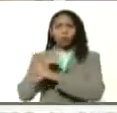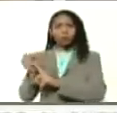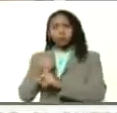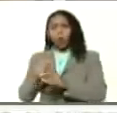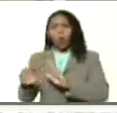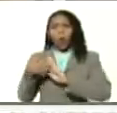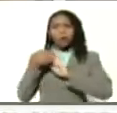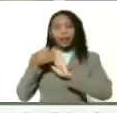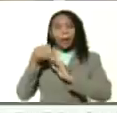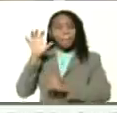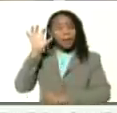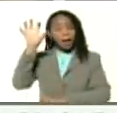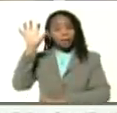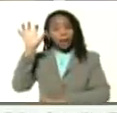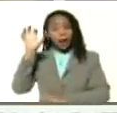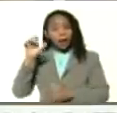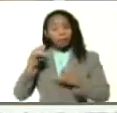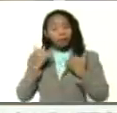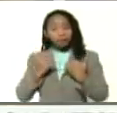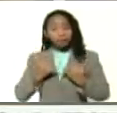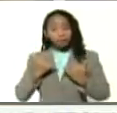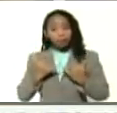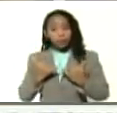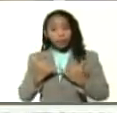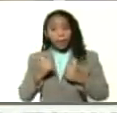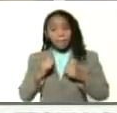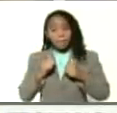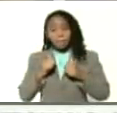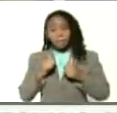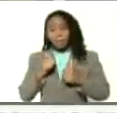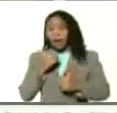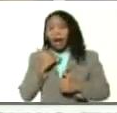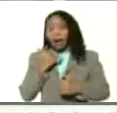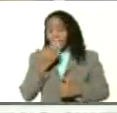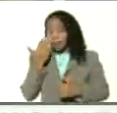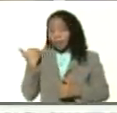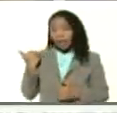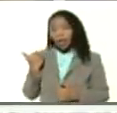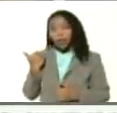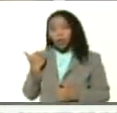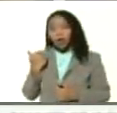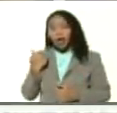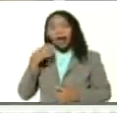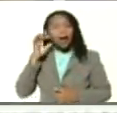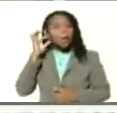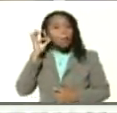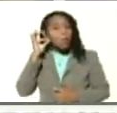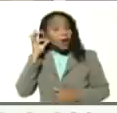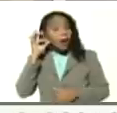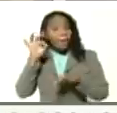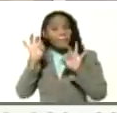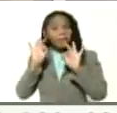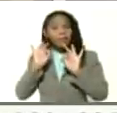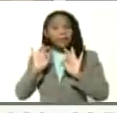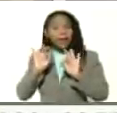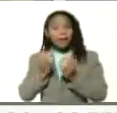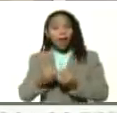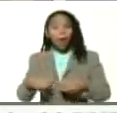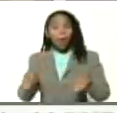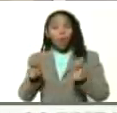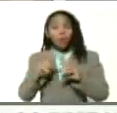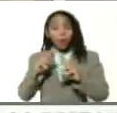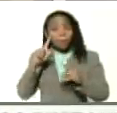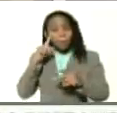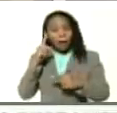nuestra patria. Recientemente estuvo en Venezuela la relatora especial de las Naciones Unidas